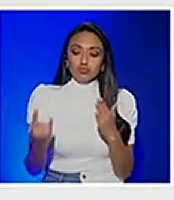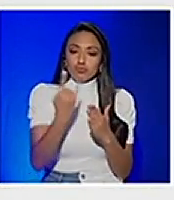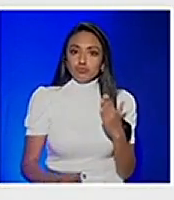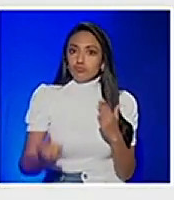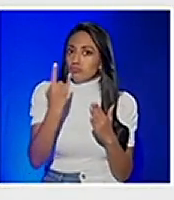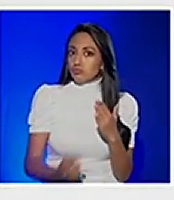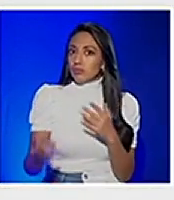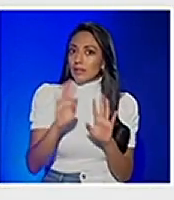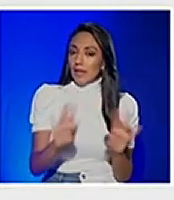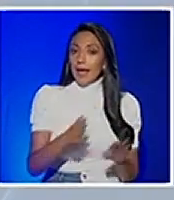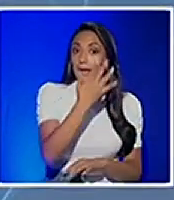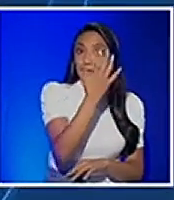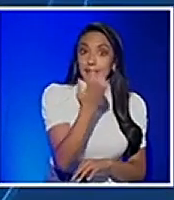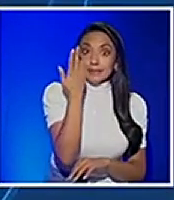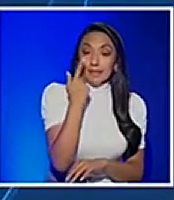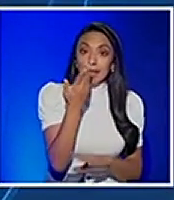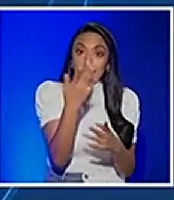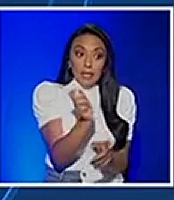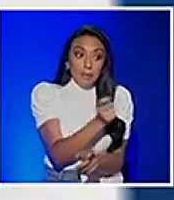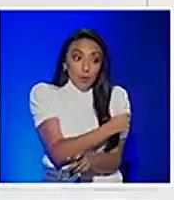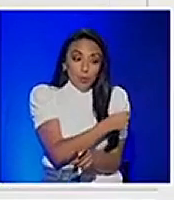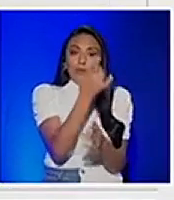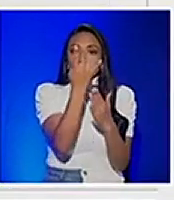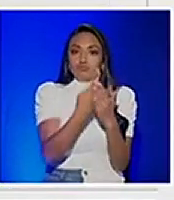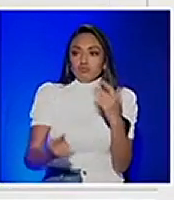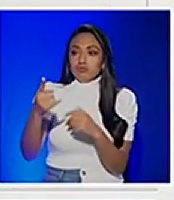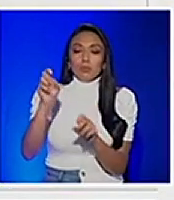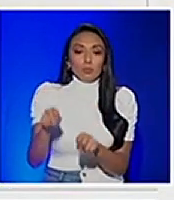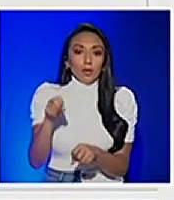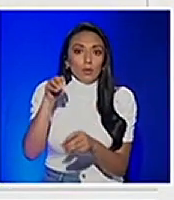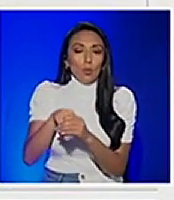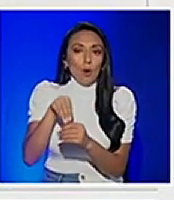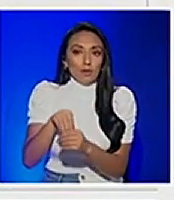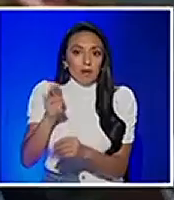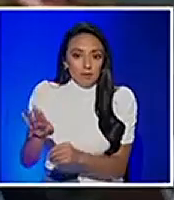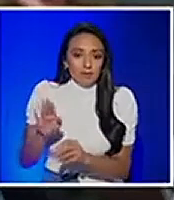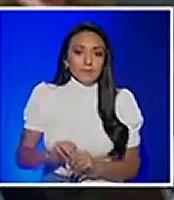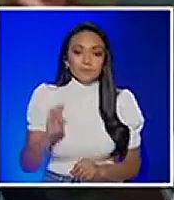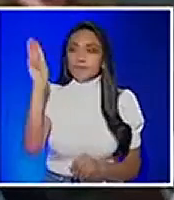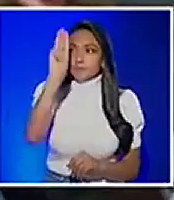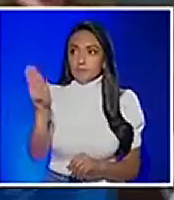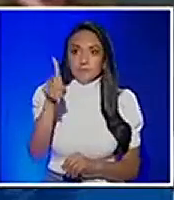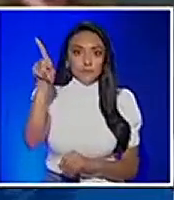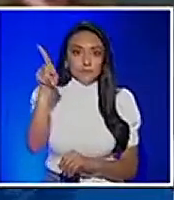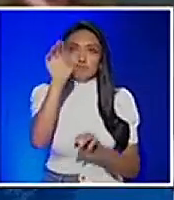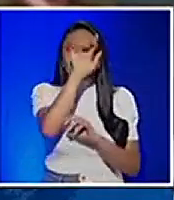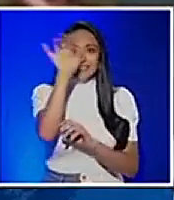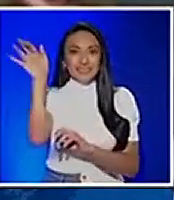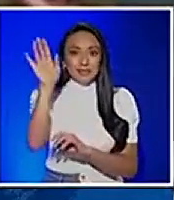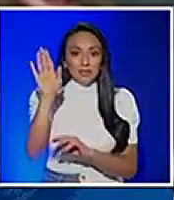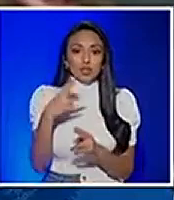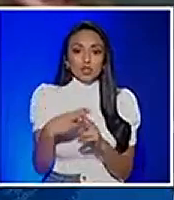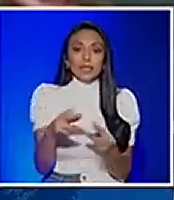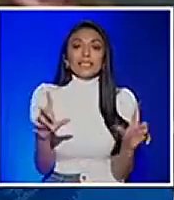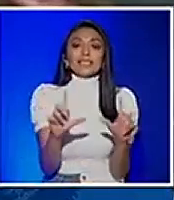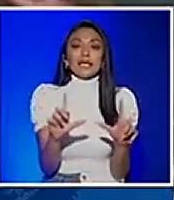días el certificado de vacunación directamente desde la página del Ministerio de Salud. En el link que aparece se le denomina certificado